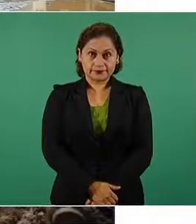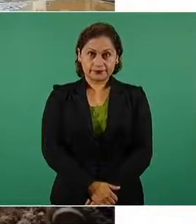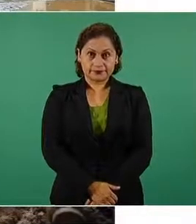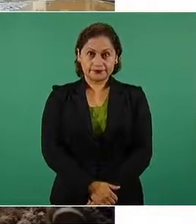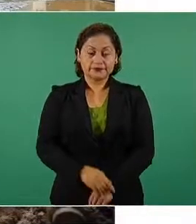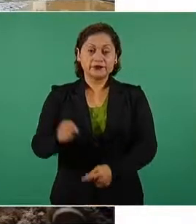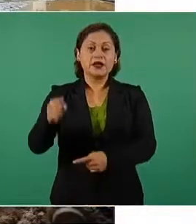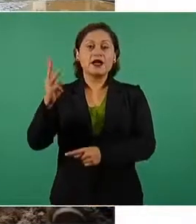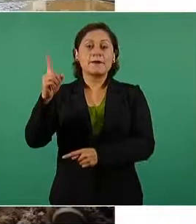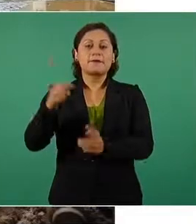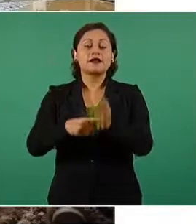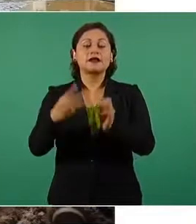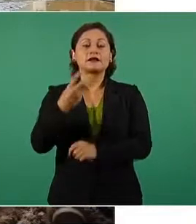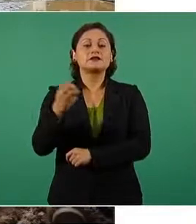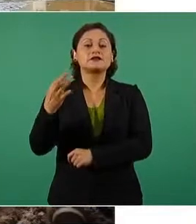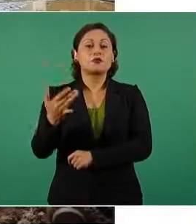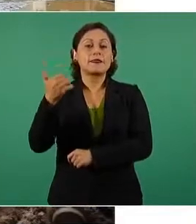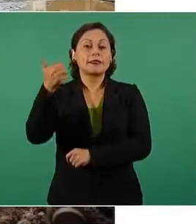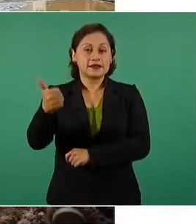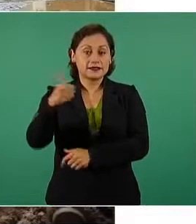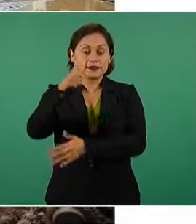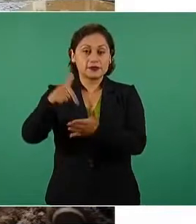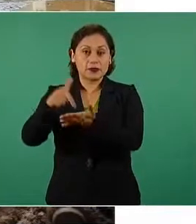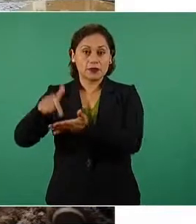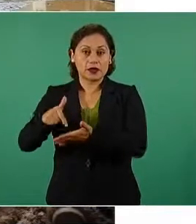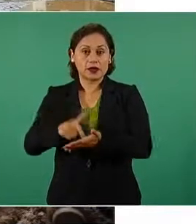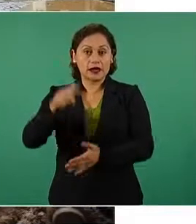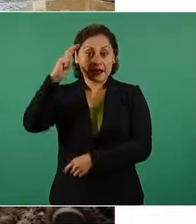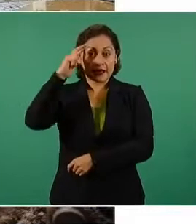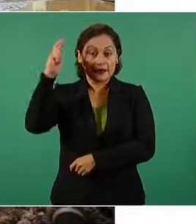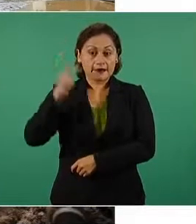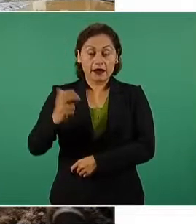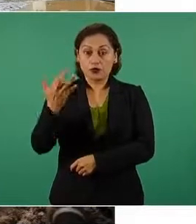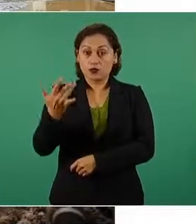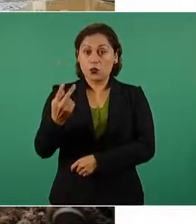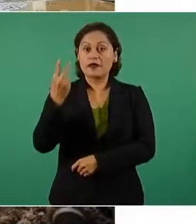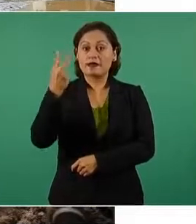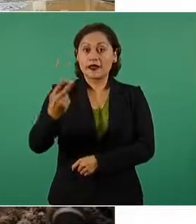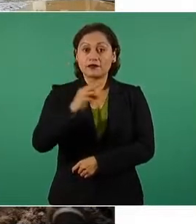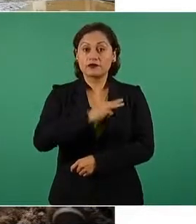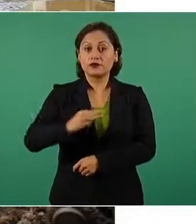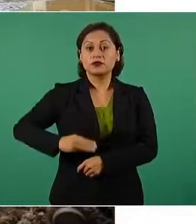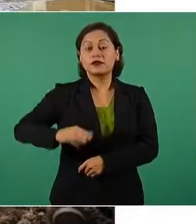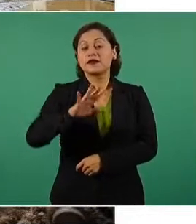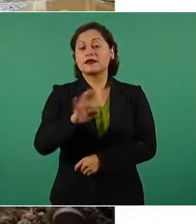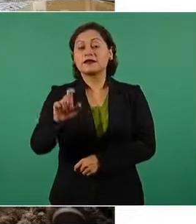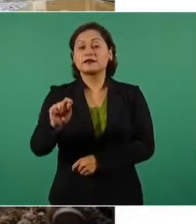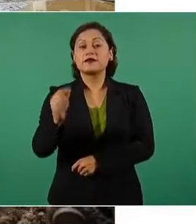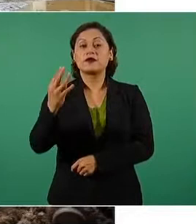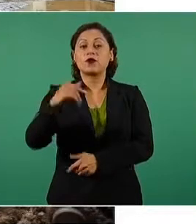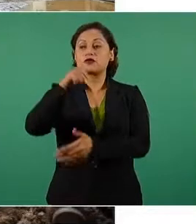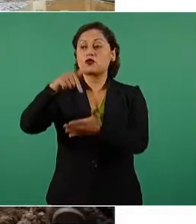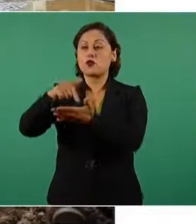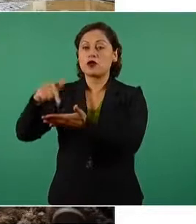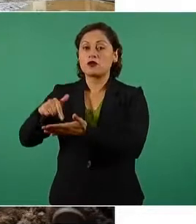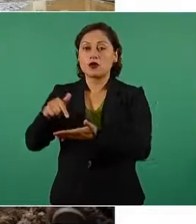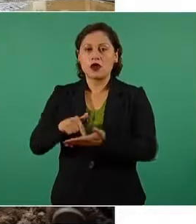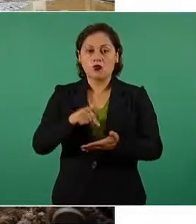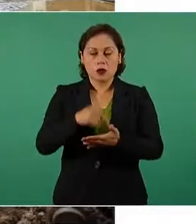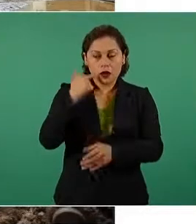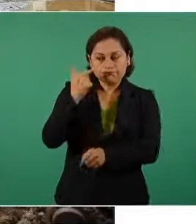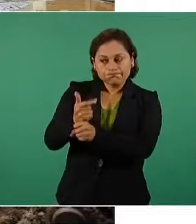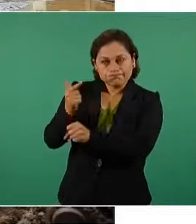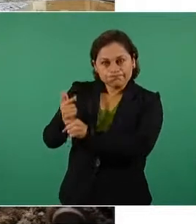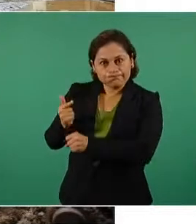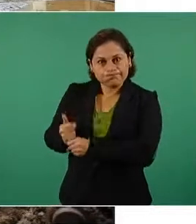1,356 localidades. Y en el estado de Hidalgo, 52 municipios, 574 localidades. Los